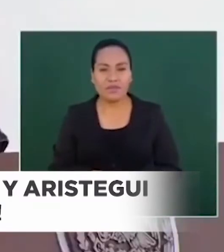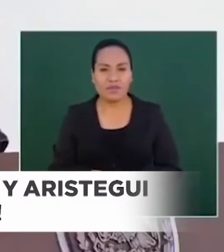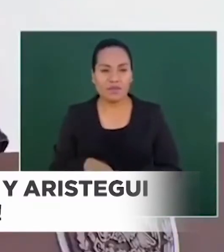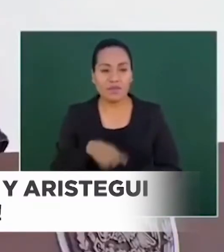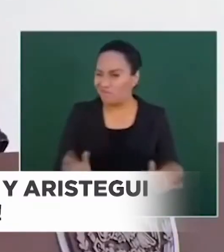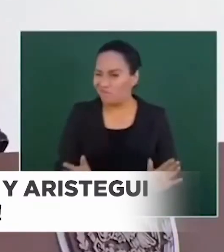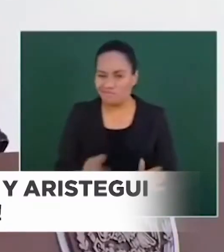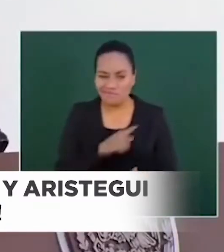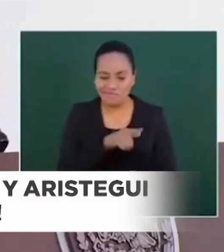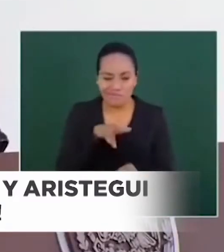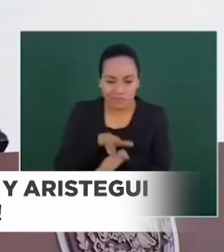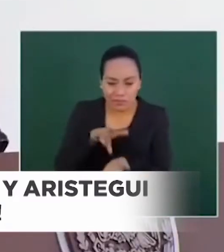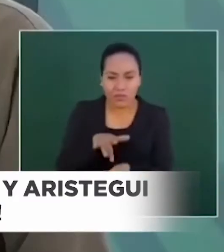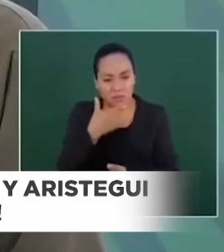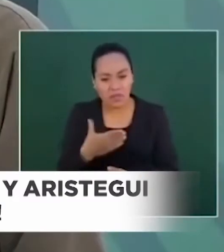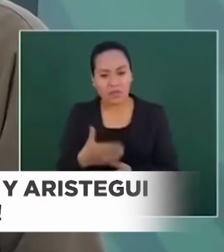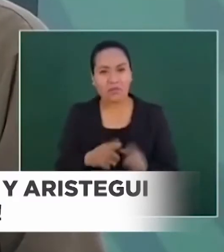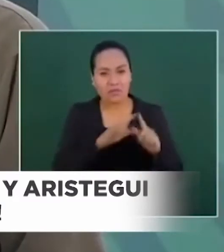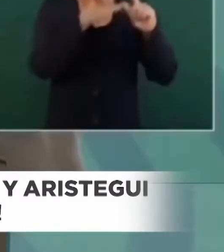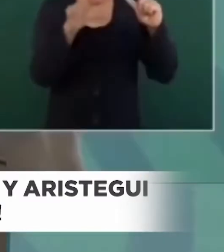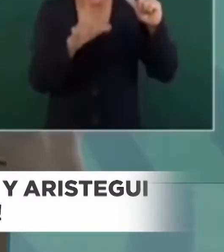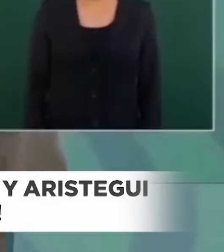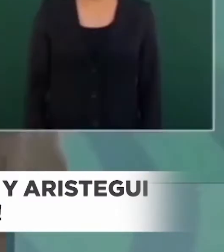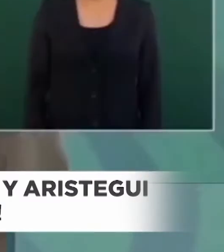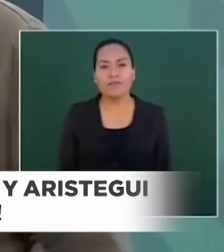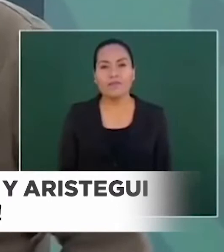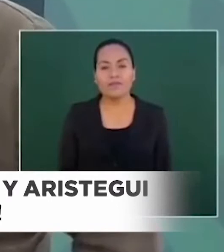han involucrado, nunca han hecho un periodismo en favor del pueblo.